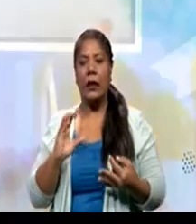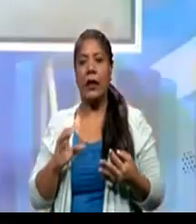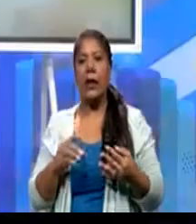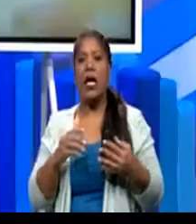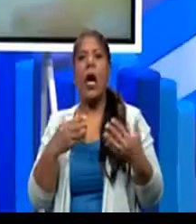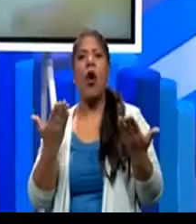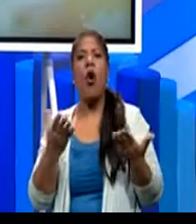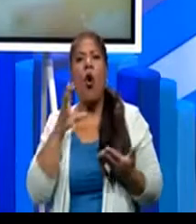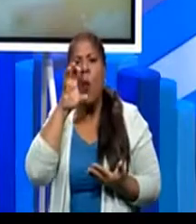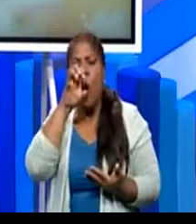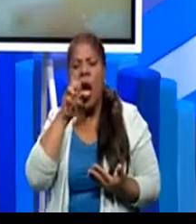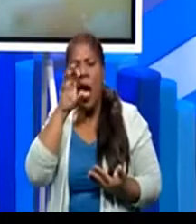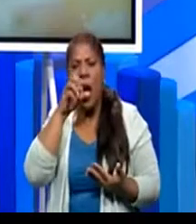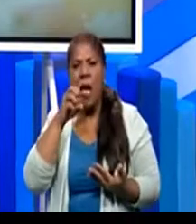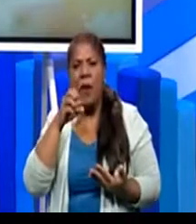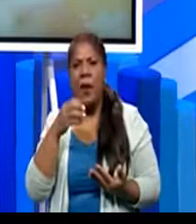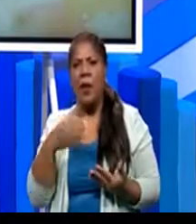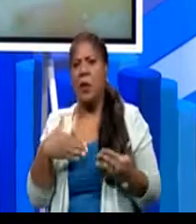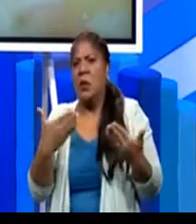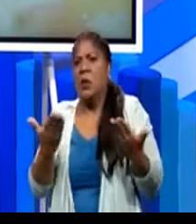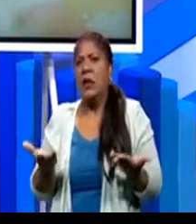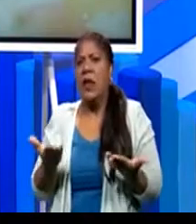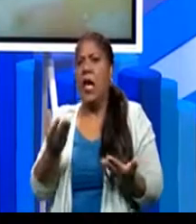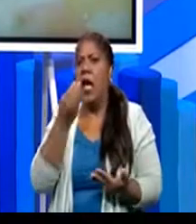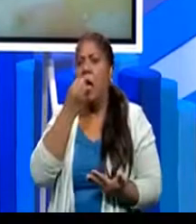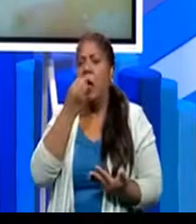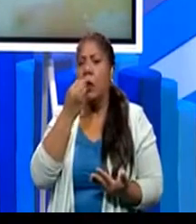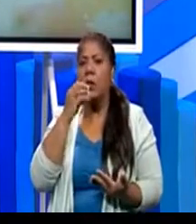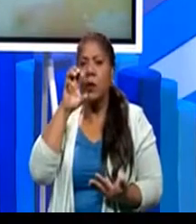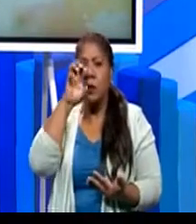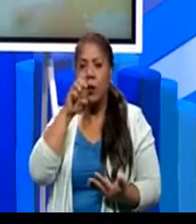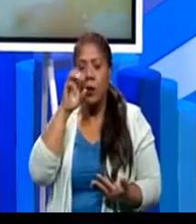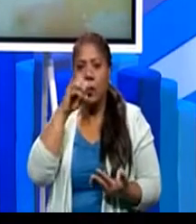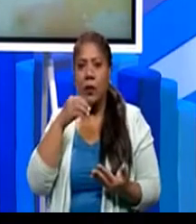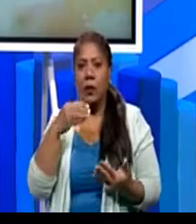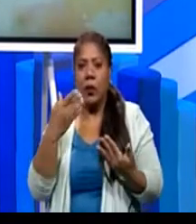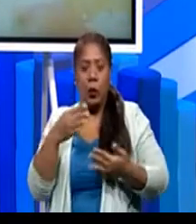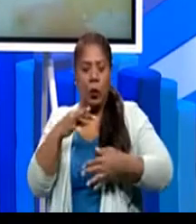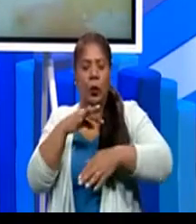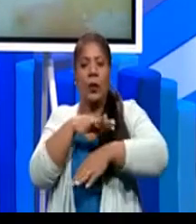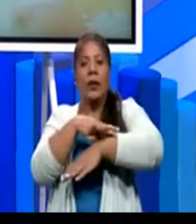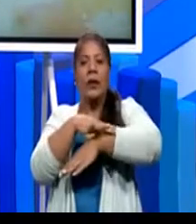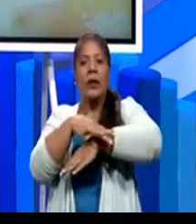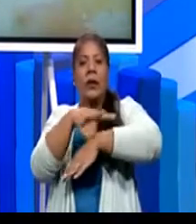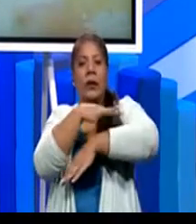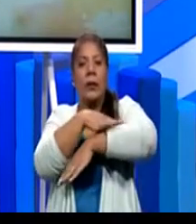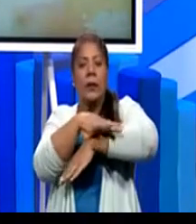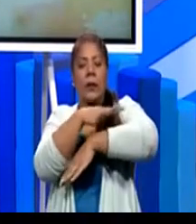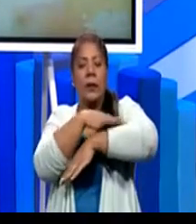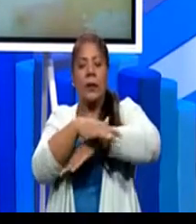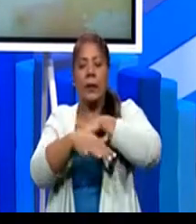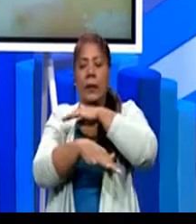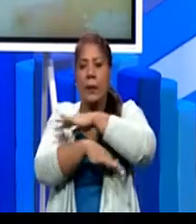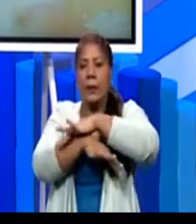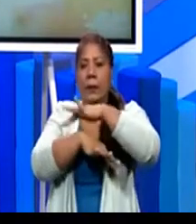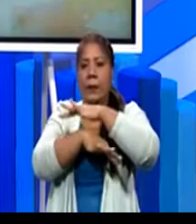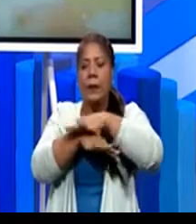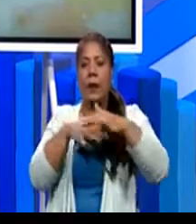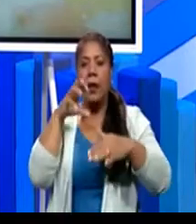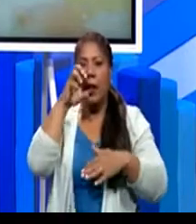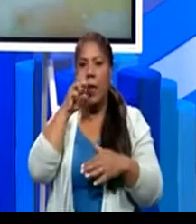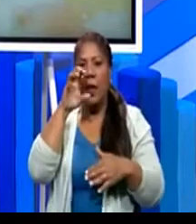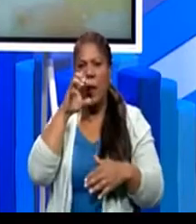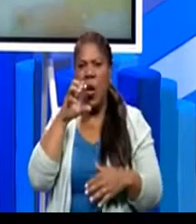el perro? ¿Qué come el perro? ¿Cómo es su pelaje? Si el perro